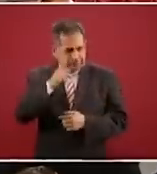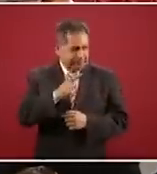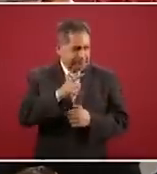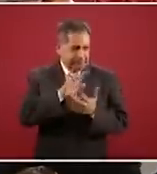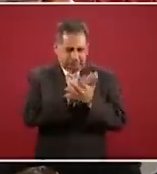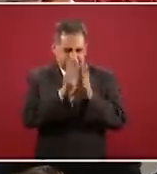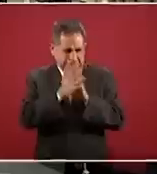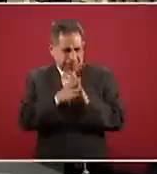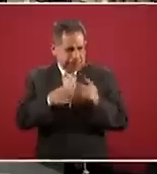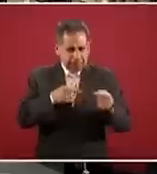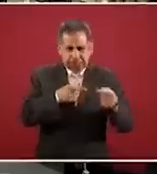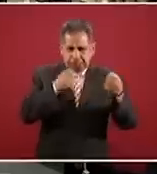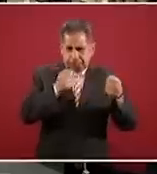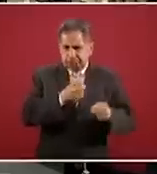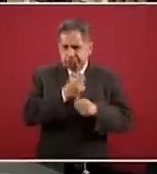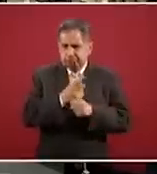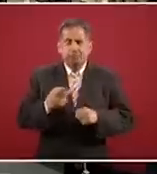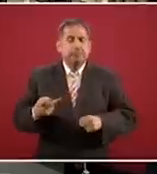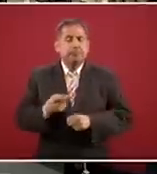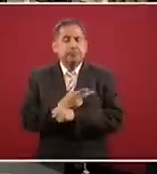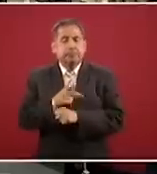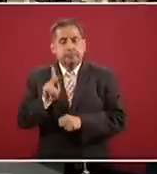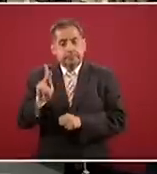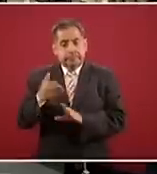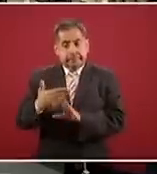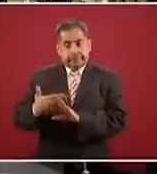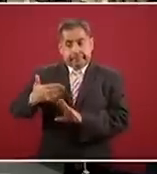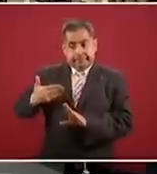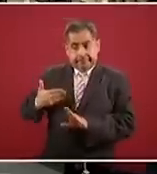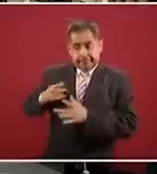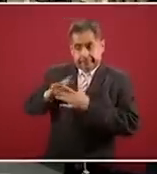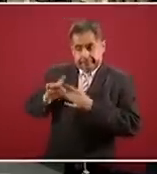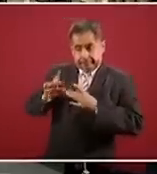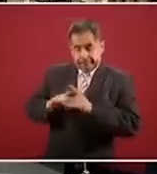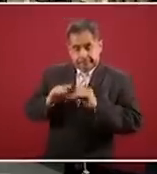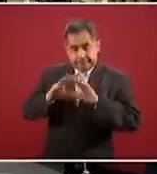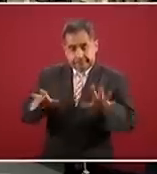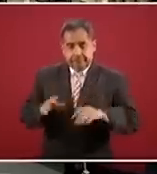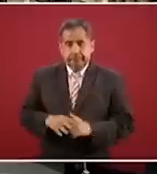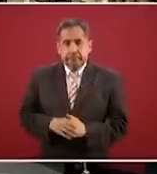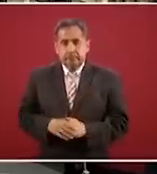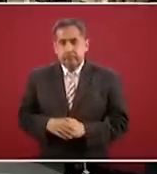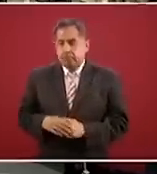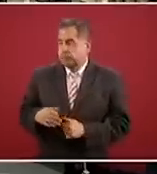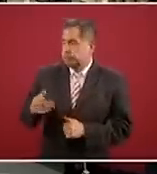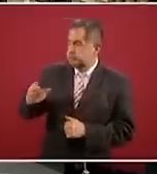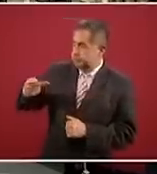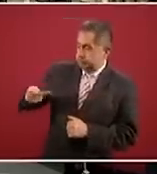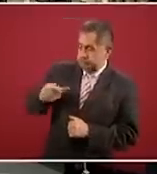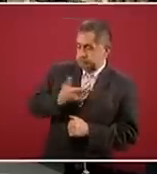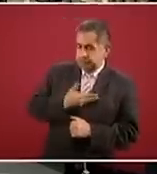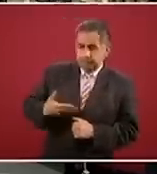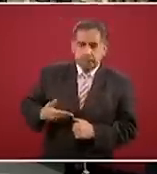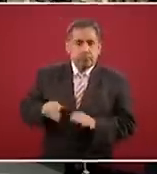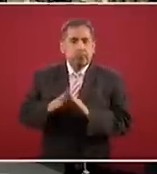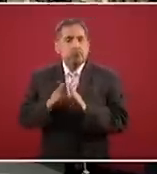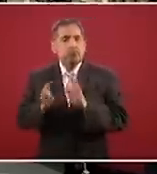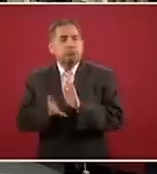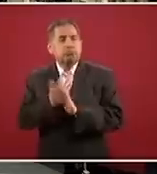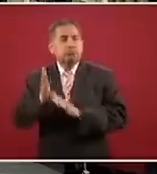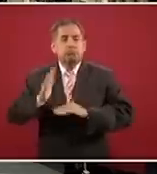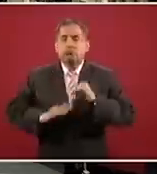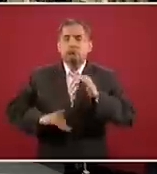en el ámbito de la seguridad, pero previo, ampliando la información del señor presidente en relación a las construcciones que